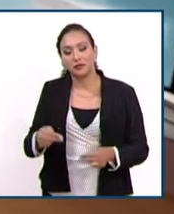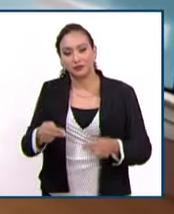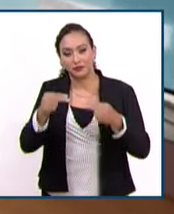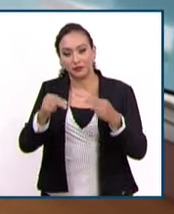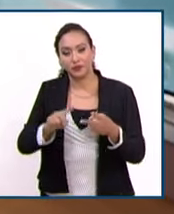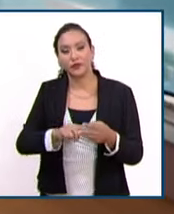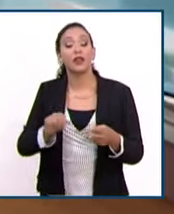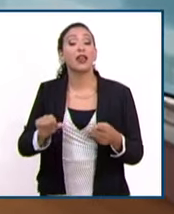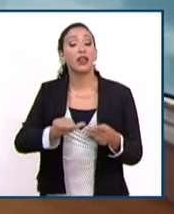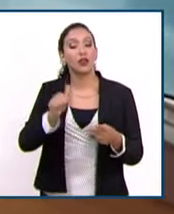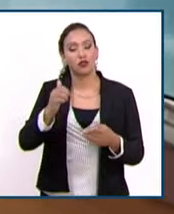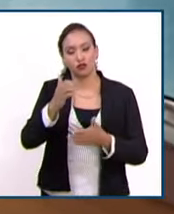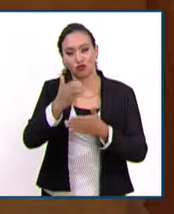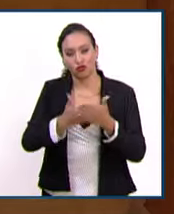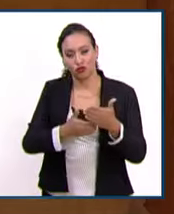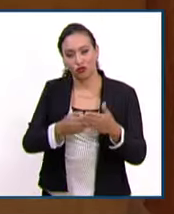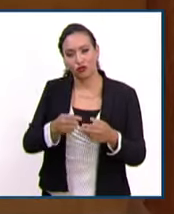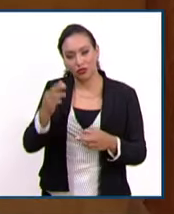de comodato.